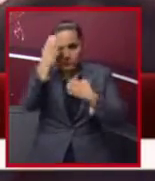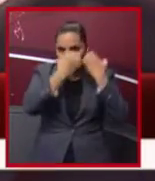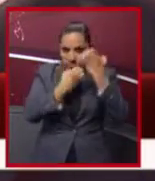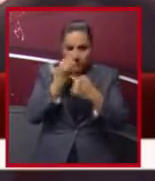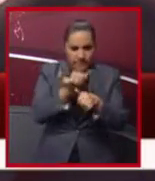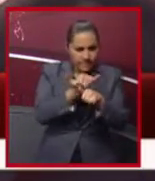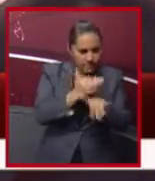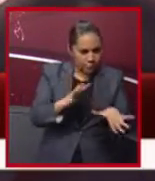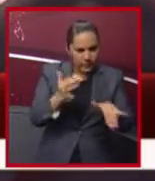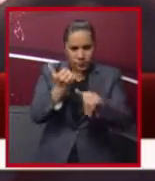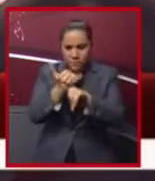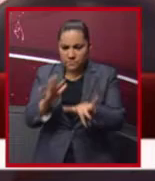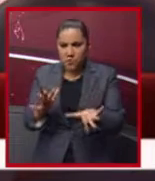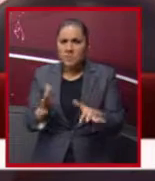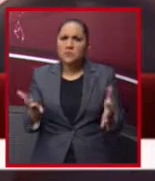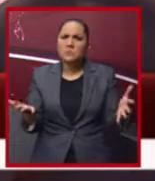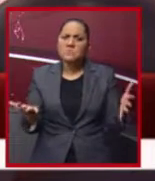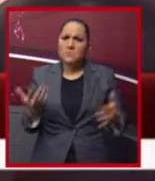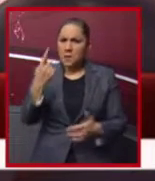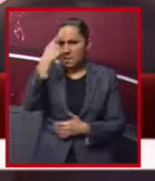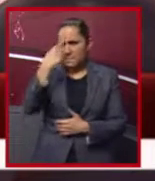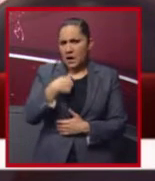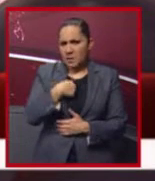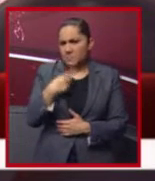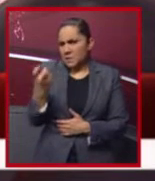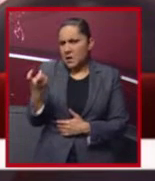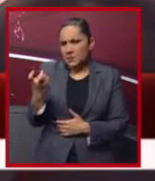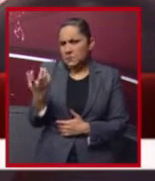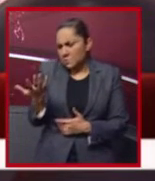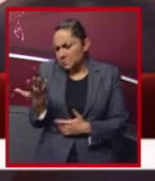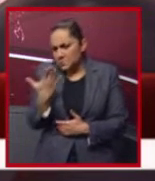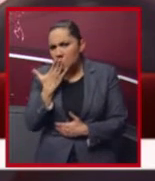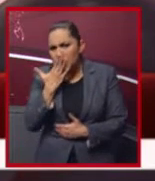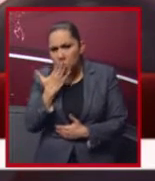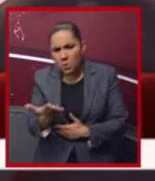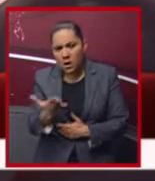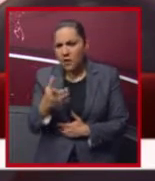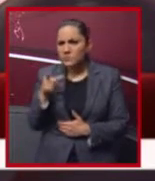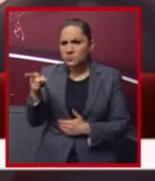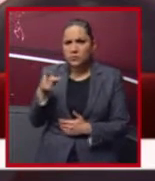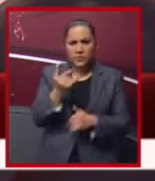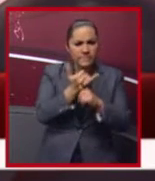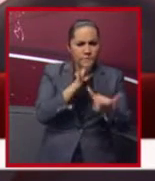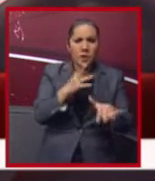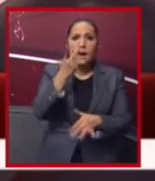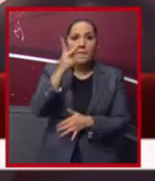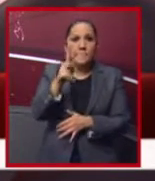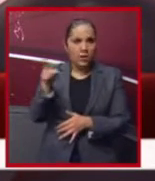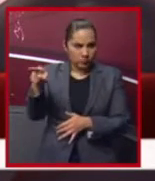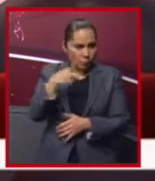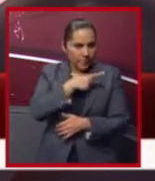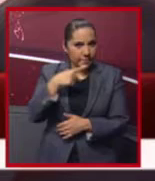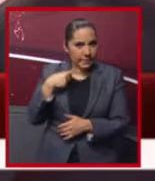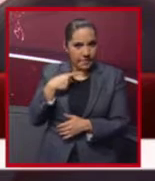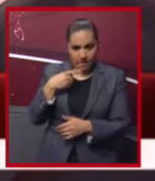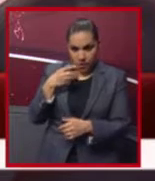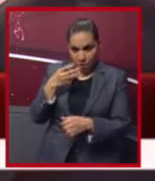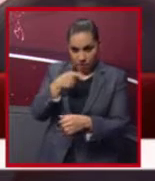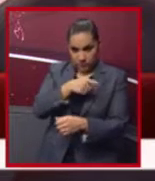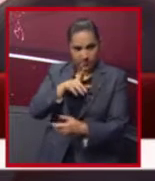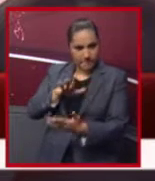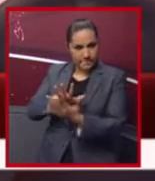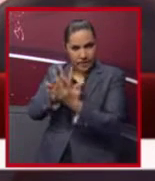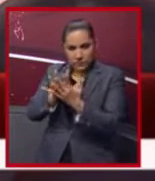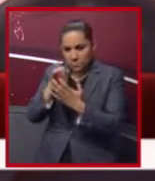no solamente actuara para favorecer la investigación de los hechos ocurridos en Tlalhuelilpan. Me hubiera gustado que